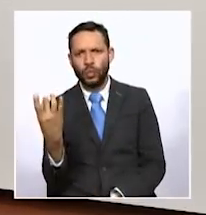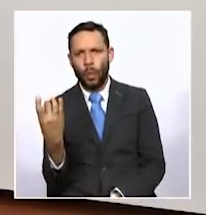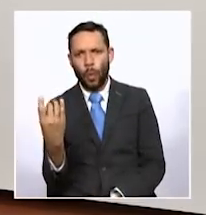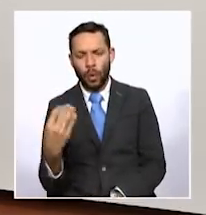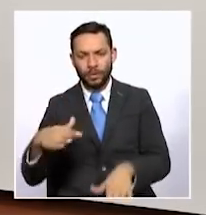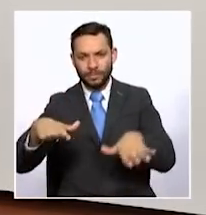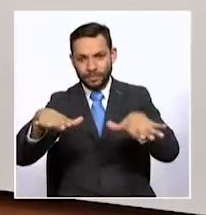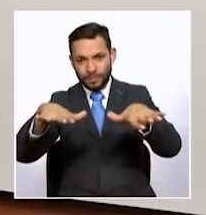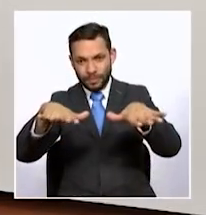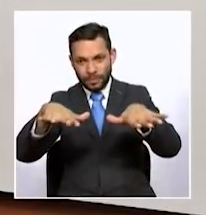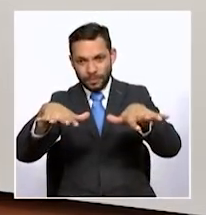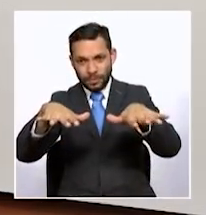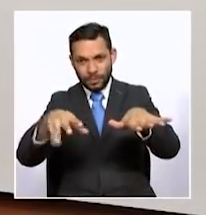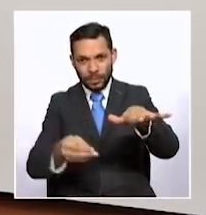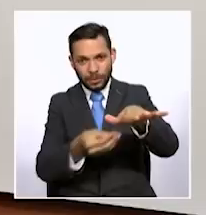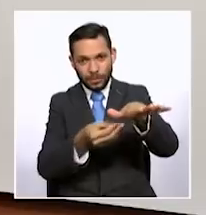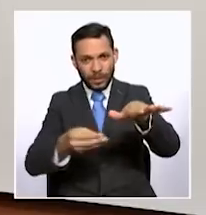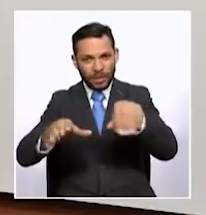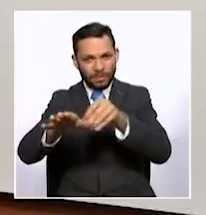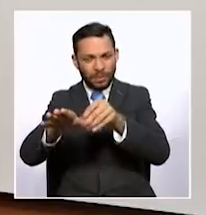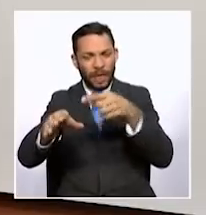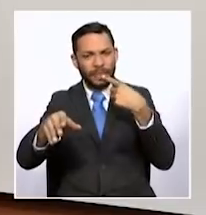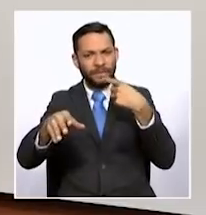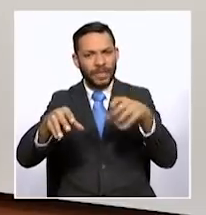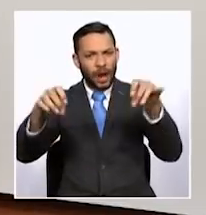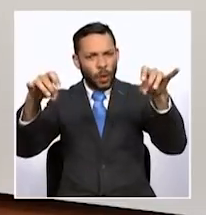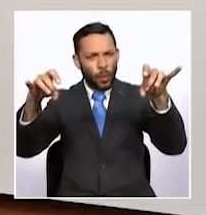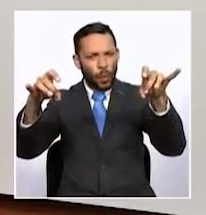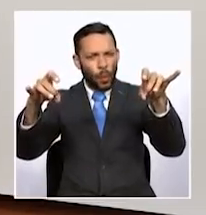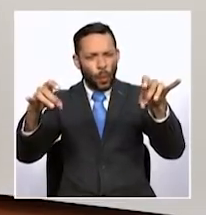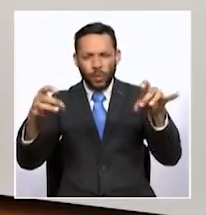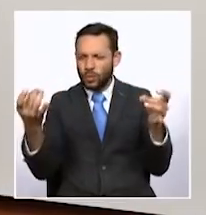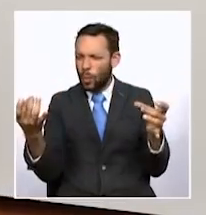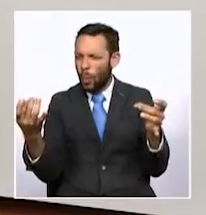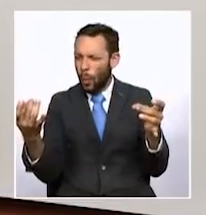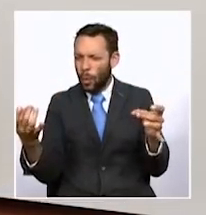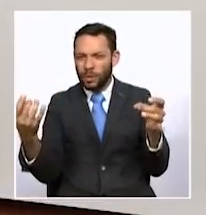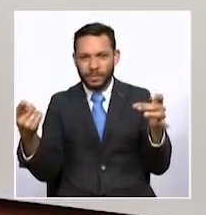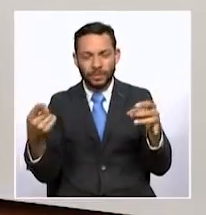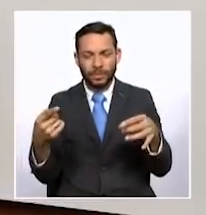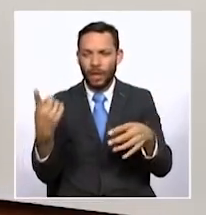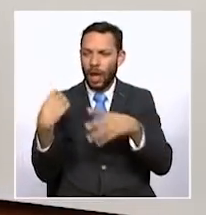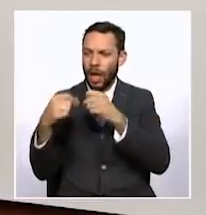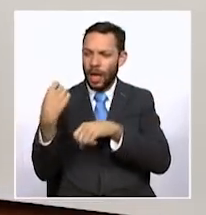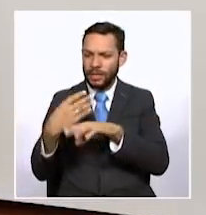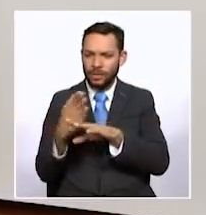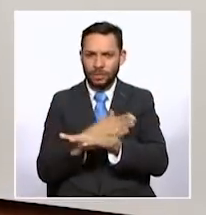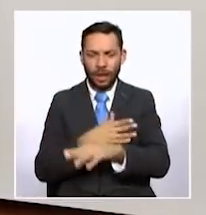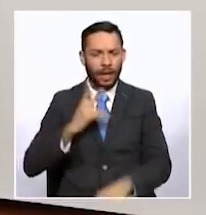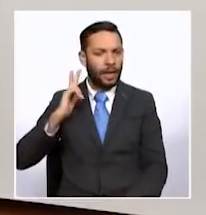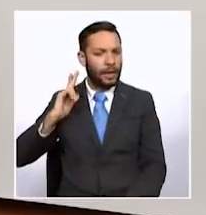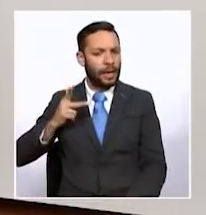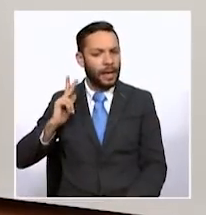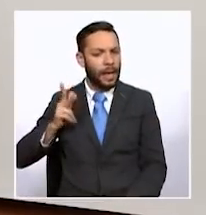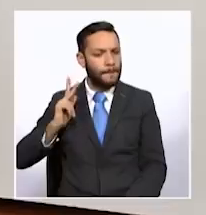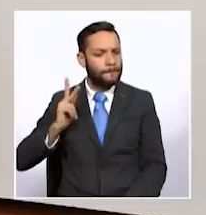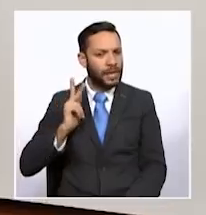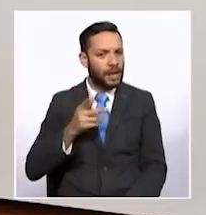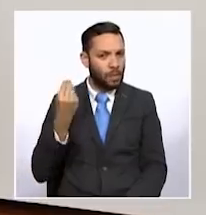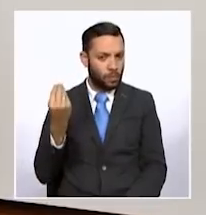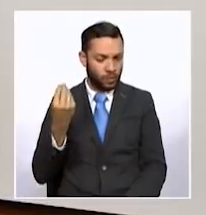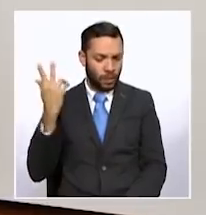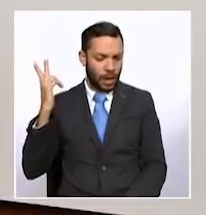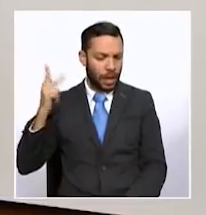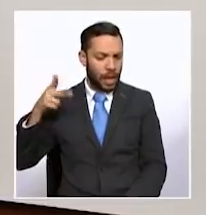y cuando tengo el zapato inadecuado, pues me duele muchísimo, hace años. Ah, yo me fui a caminar, a hacer cardio, como decimos